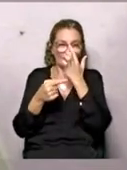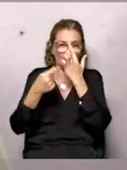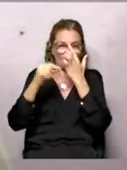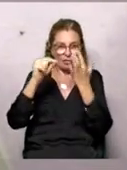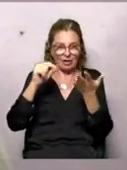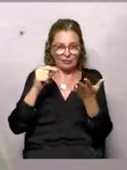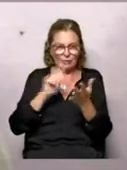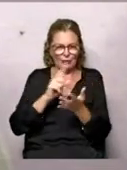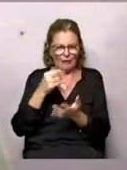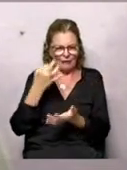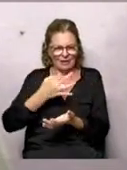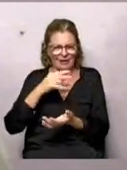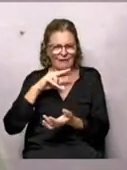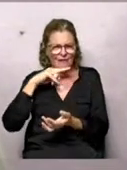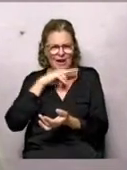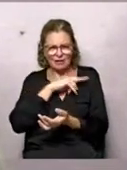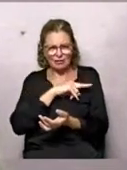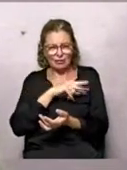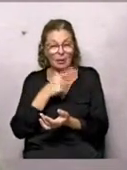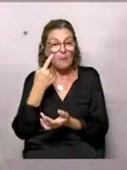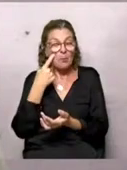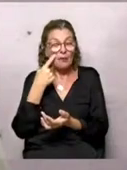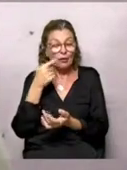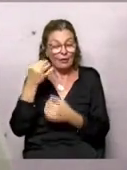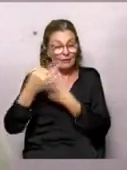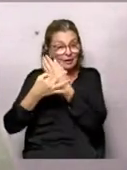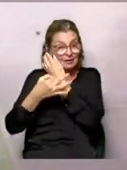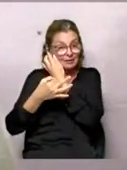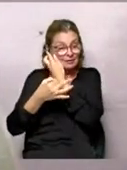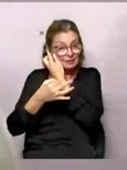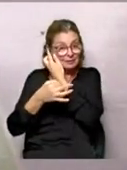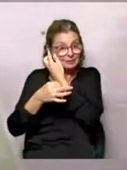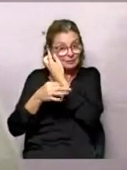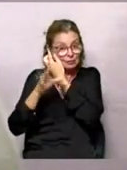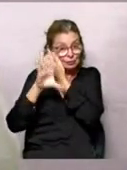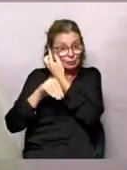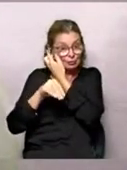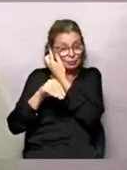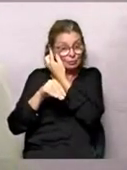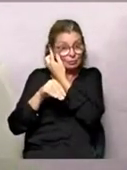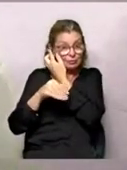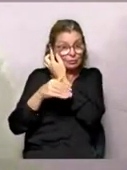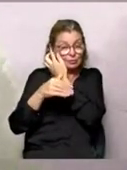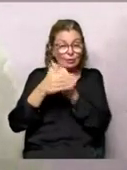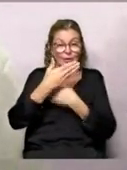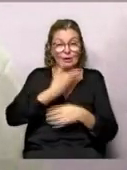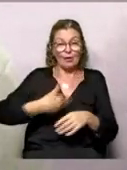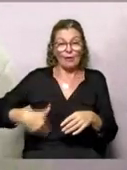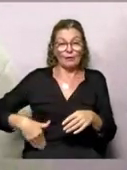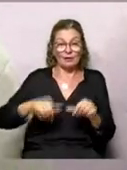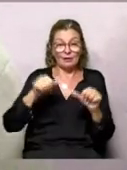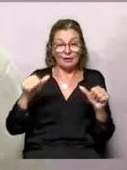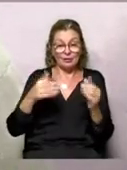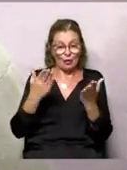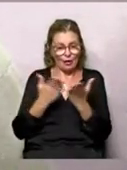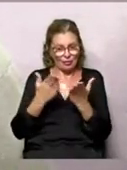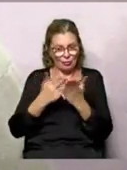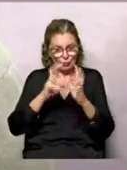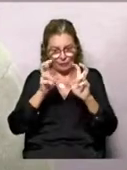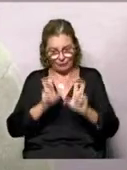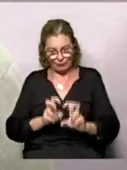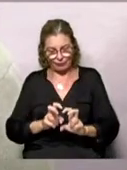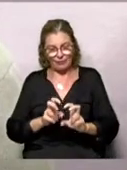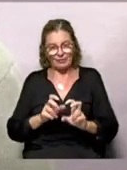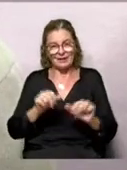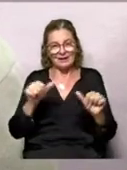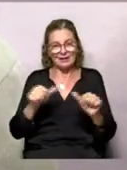no eran ciertos, que eran falsos, y se comprobó que eran ciertos, totalmente ciertos. Y después el propio gobierno hizo sus propios estudios, elaboró